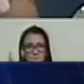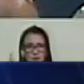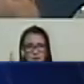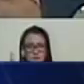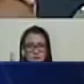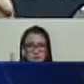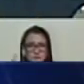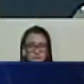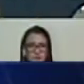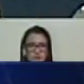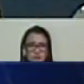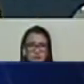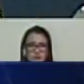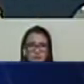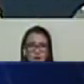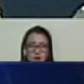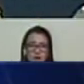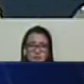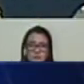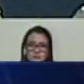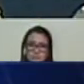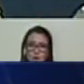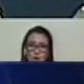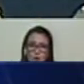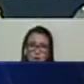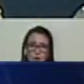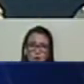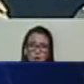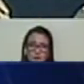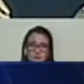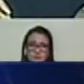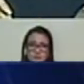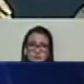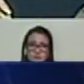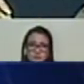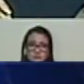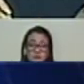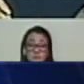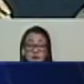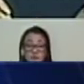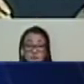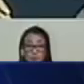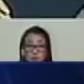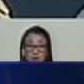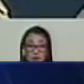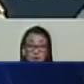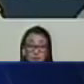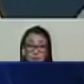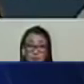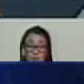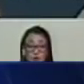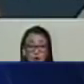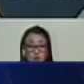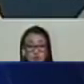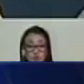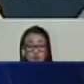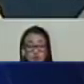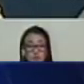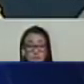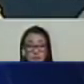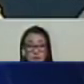Bertucci. Los cierres de las mesas de votación. La ley establece que mientras haya personas en la cola, se mantiene el